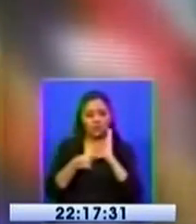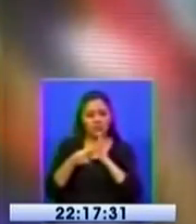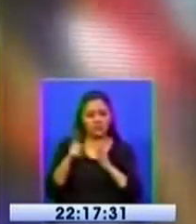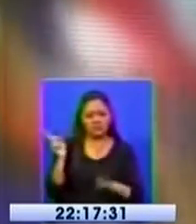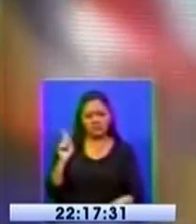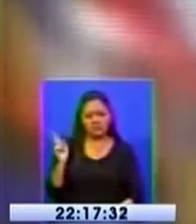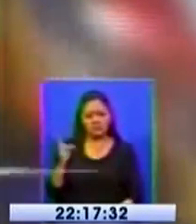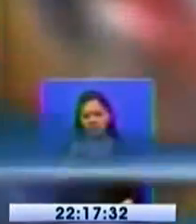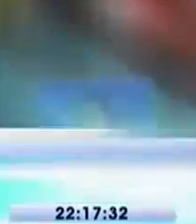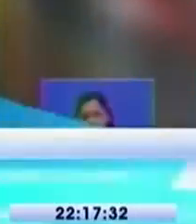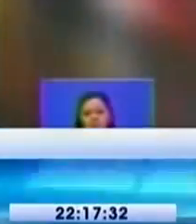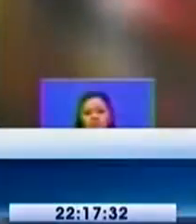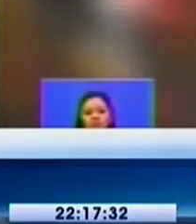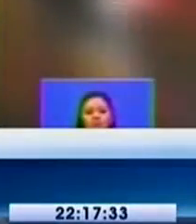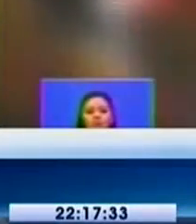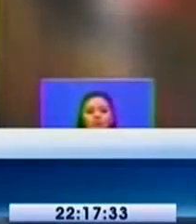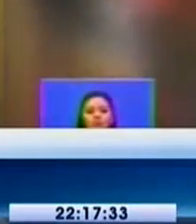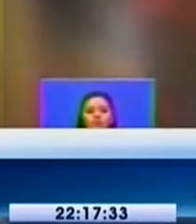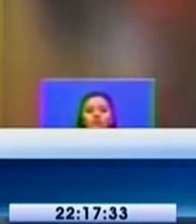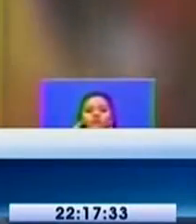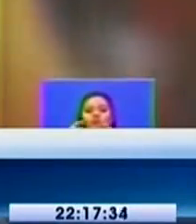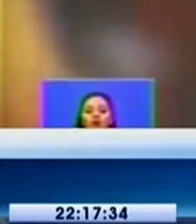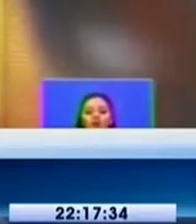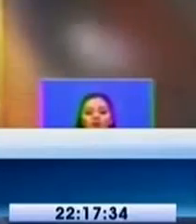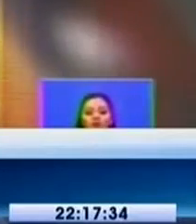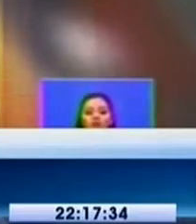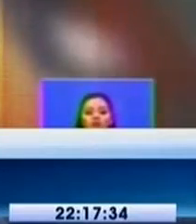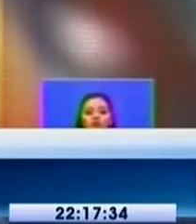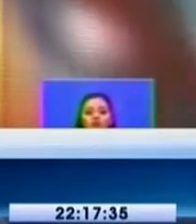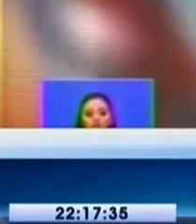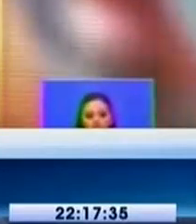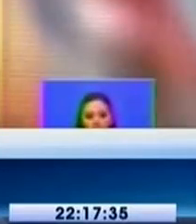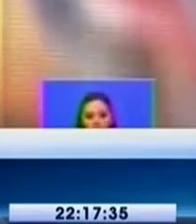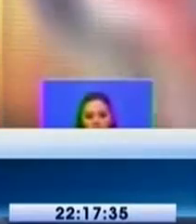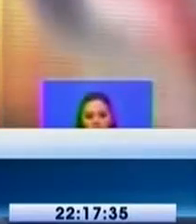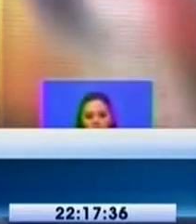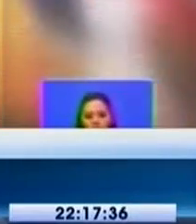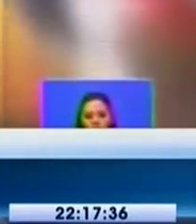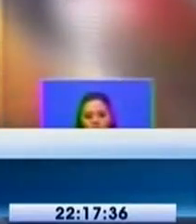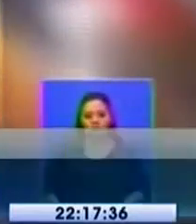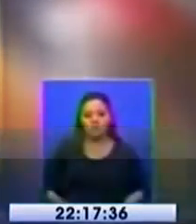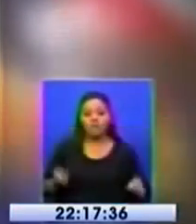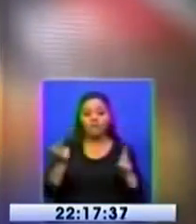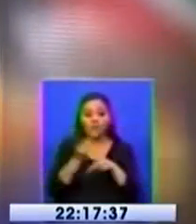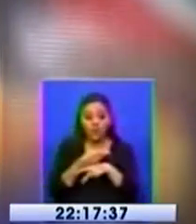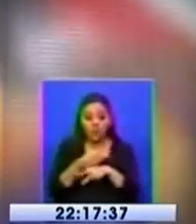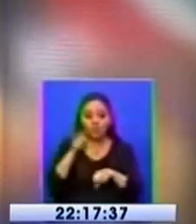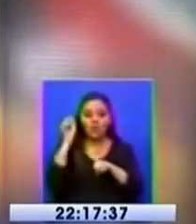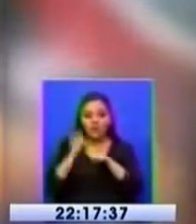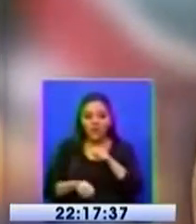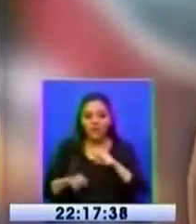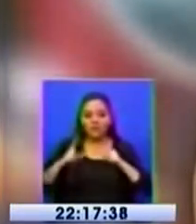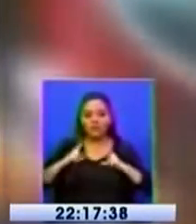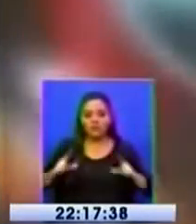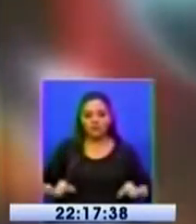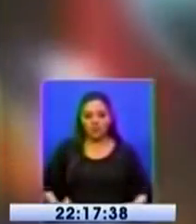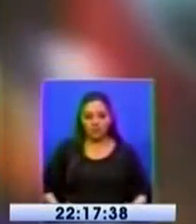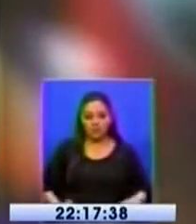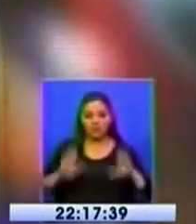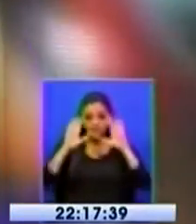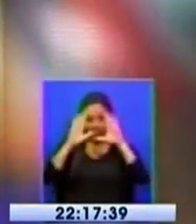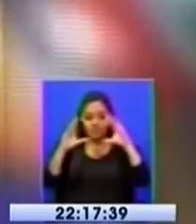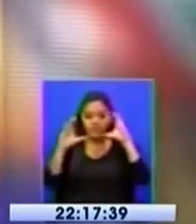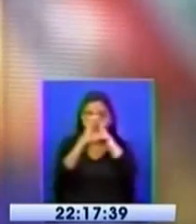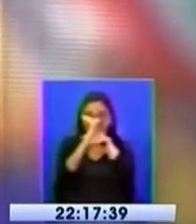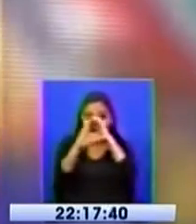impuestos son para bienes nocivos, bienes entre comillas, productos nocivos para la salud. Ustedes saben que hicimos un cálculo de